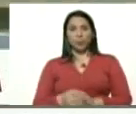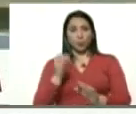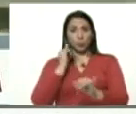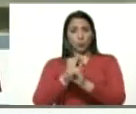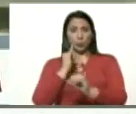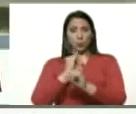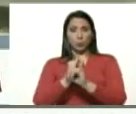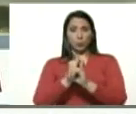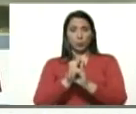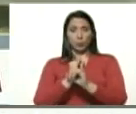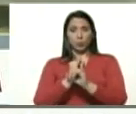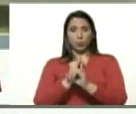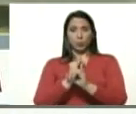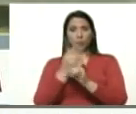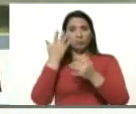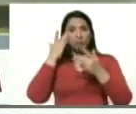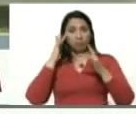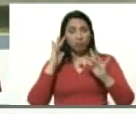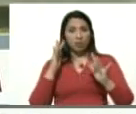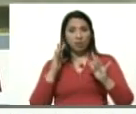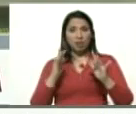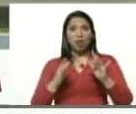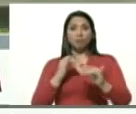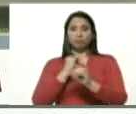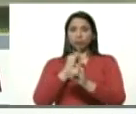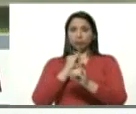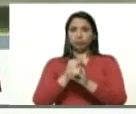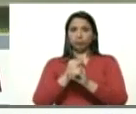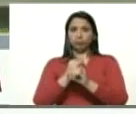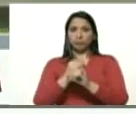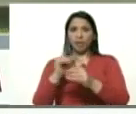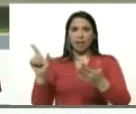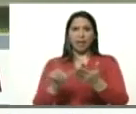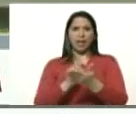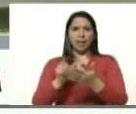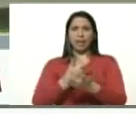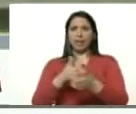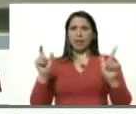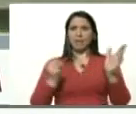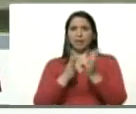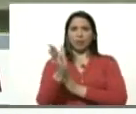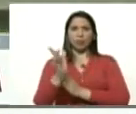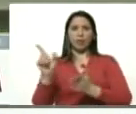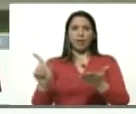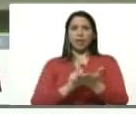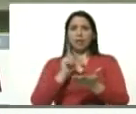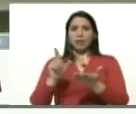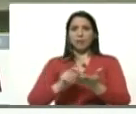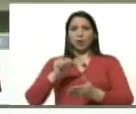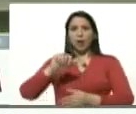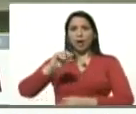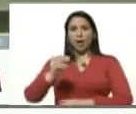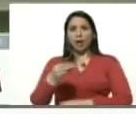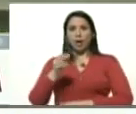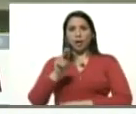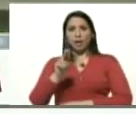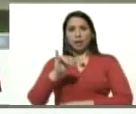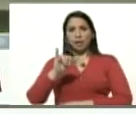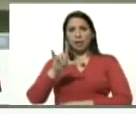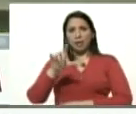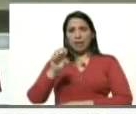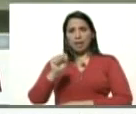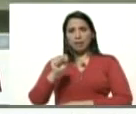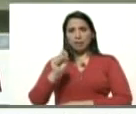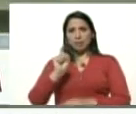sociales la posibilidad de descarga, los enlaces para la descarga libre y gratuita de estos libros a través de las cuentas del presidente Nicolás Maduro